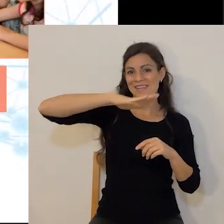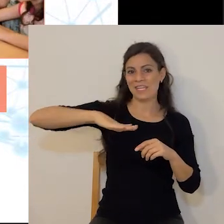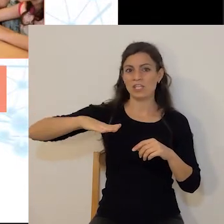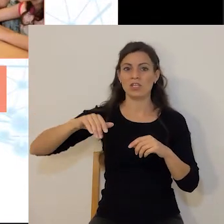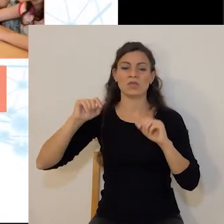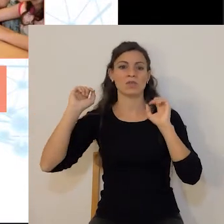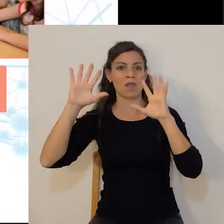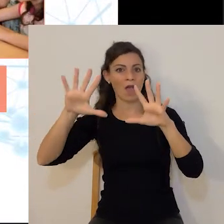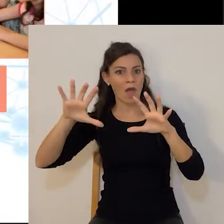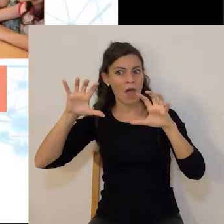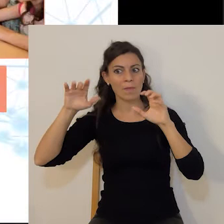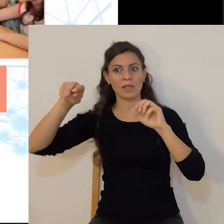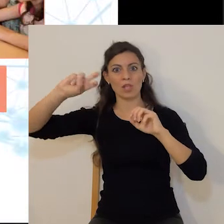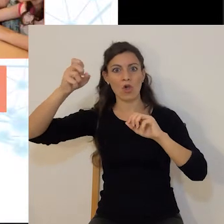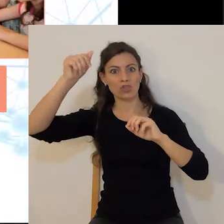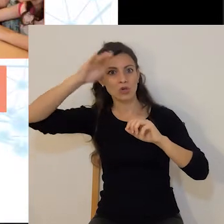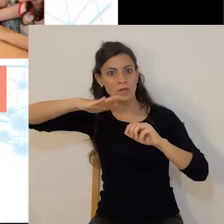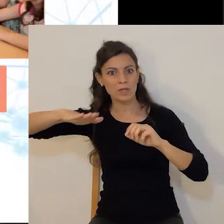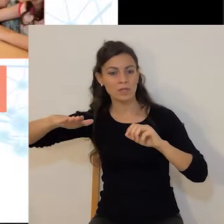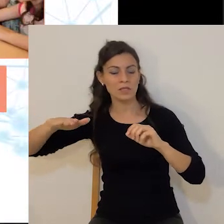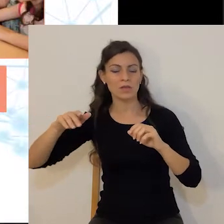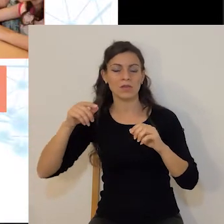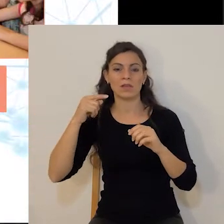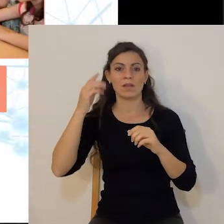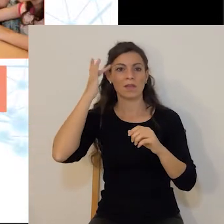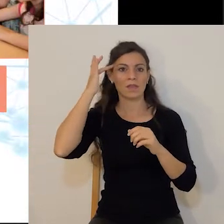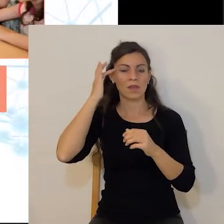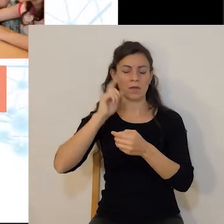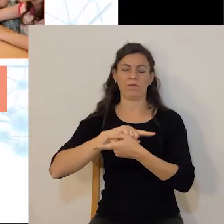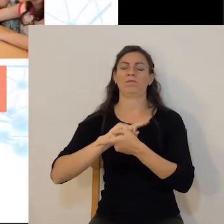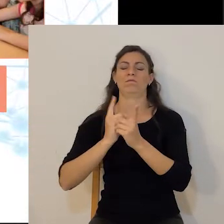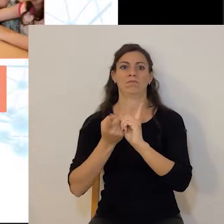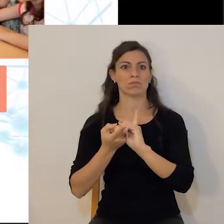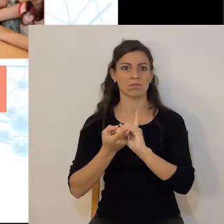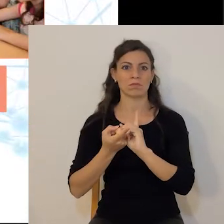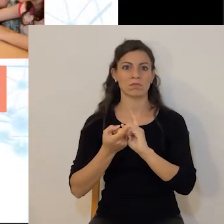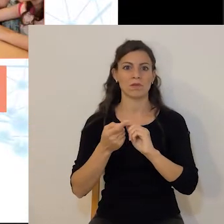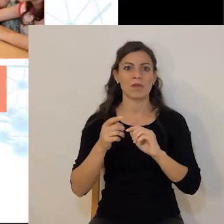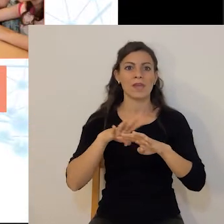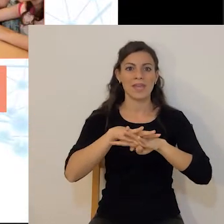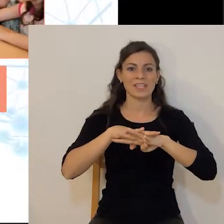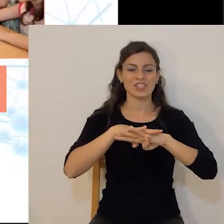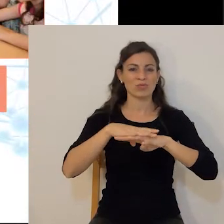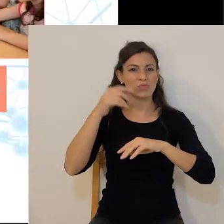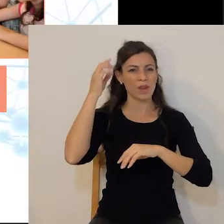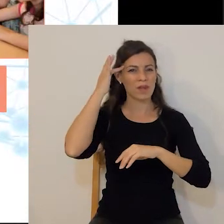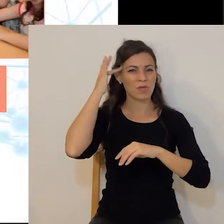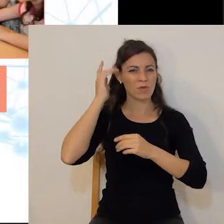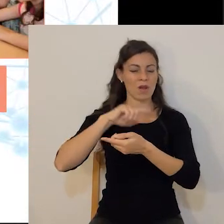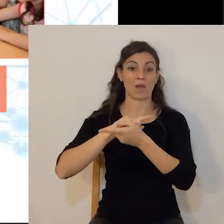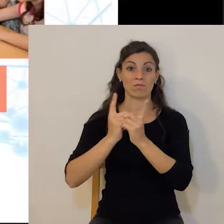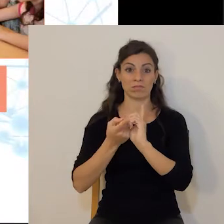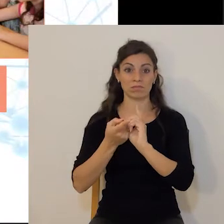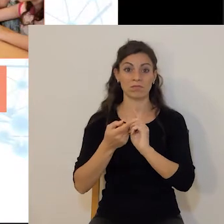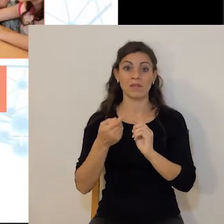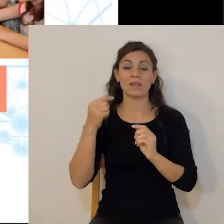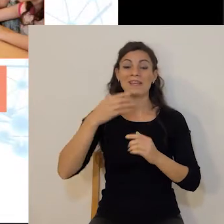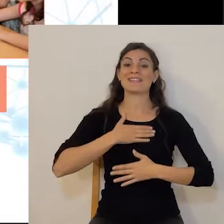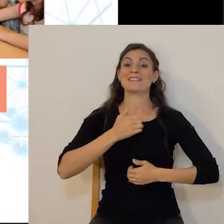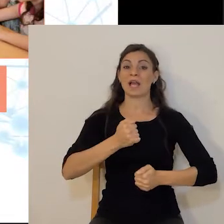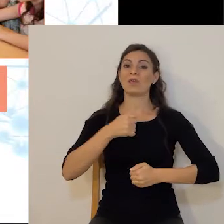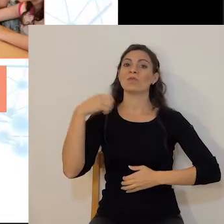por iguales, lo que hace es que cambia el cerebro, cambia la estructura neuronal, ¿vale? Y eso afecta a la